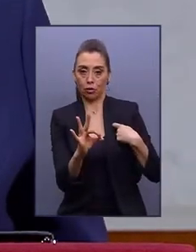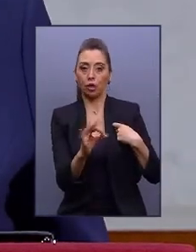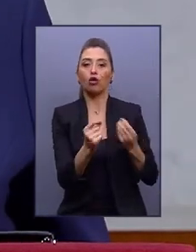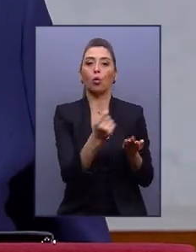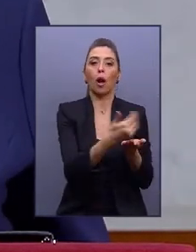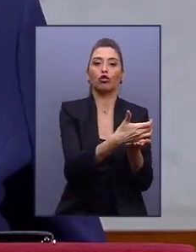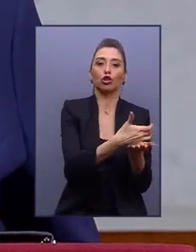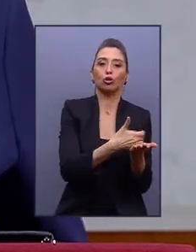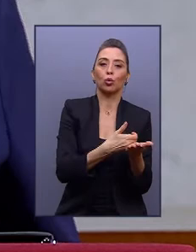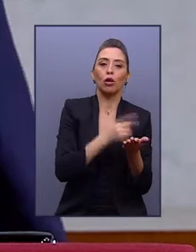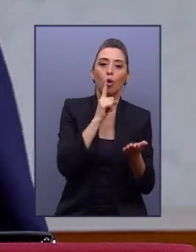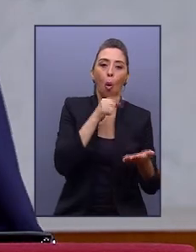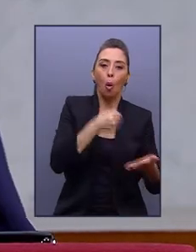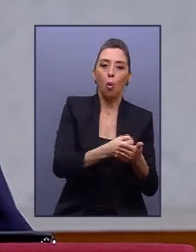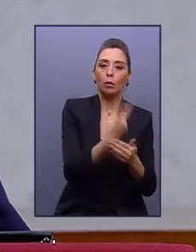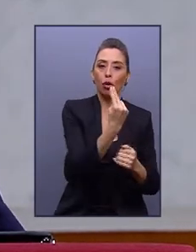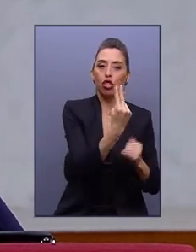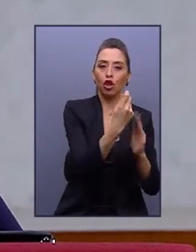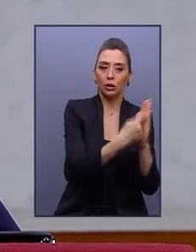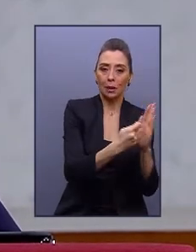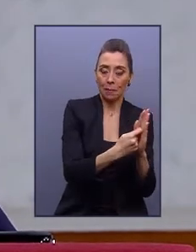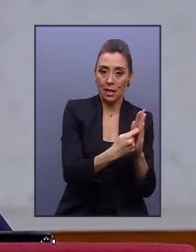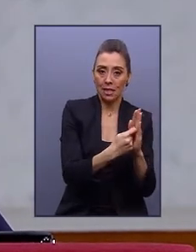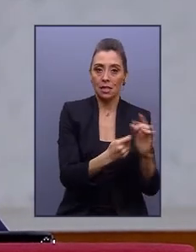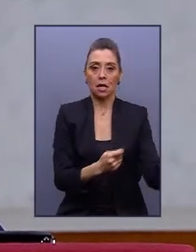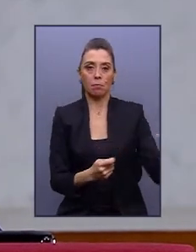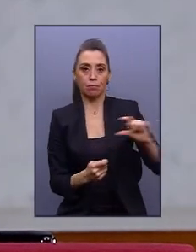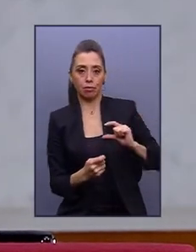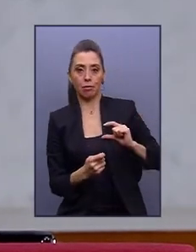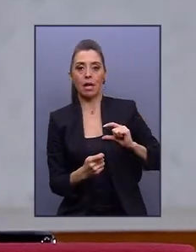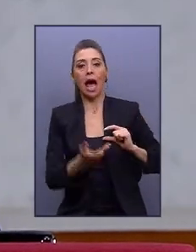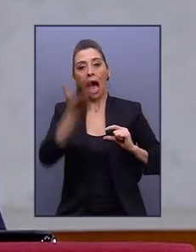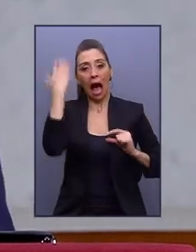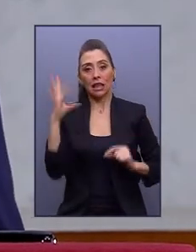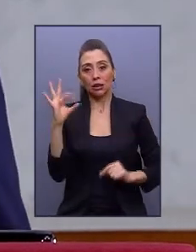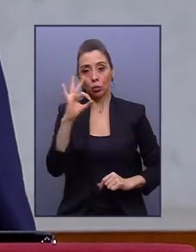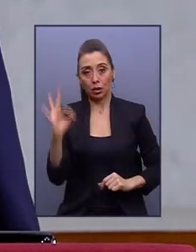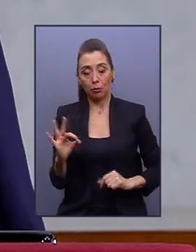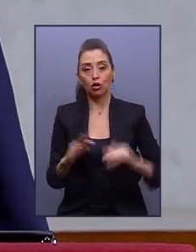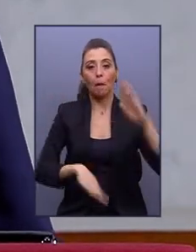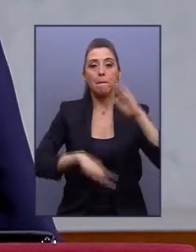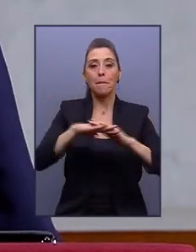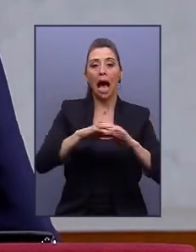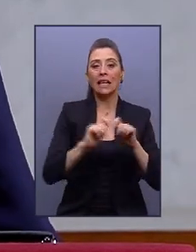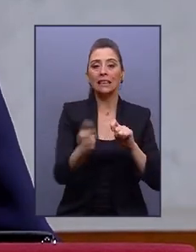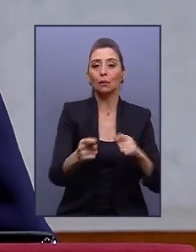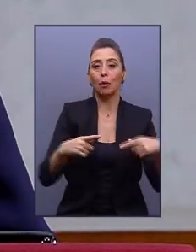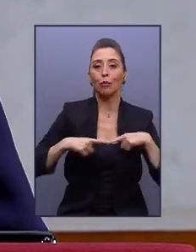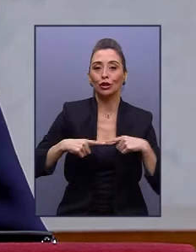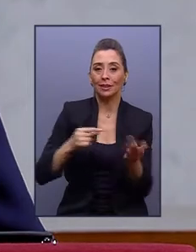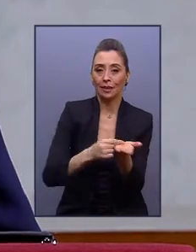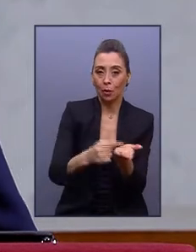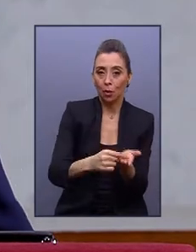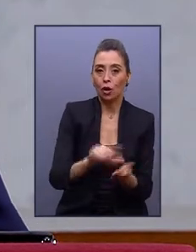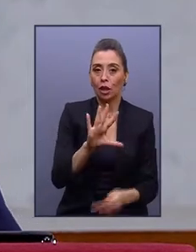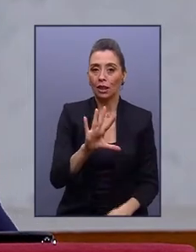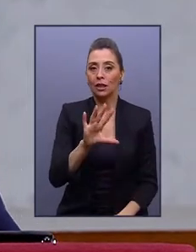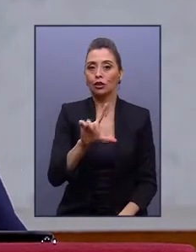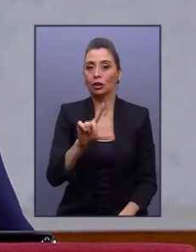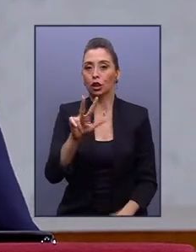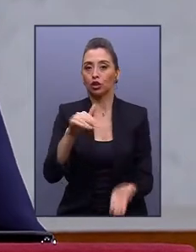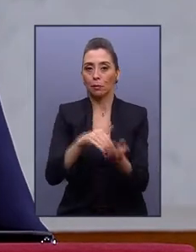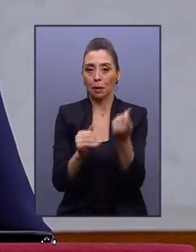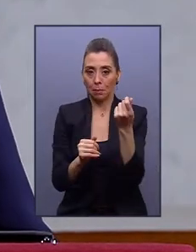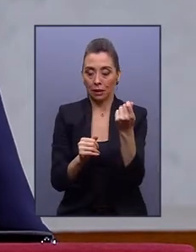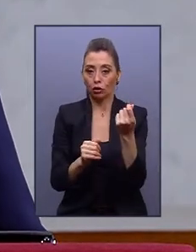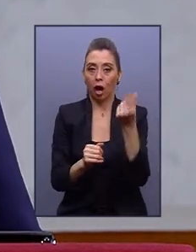las remuneraciones de los últimos 12 meses, en vez de 50%. Y el tope máximo se fijó en 578.000 pesos,